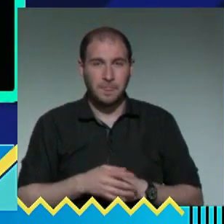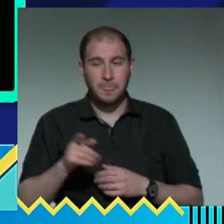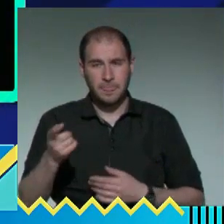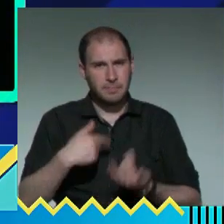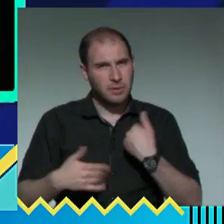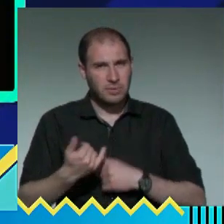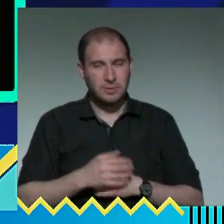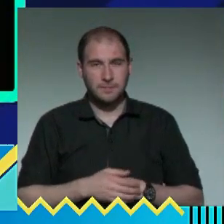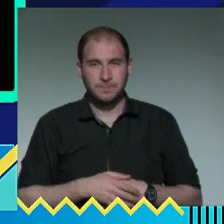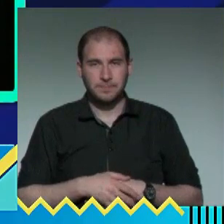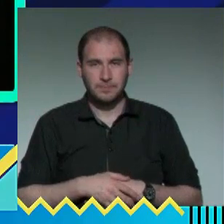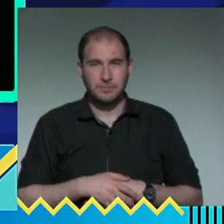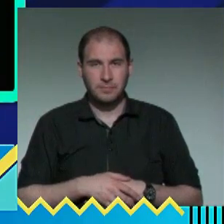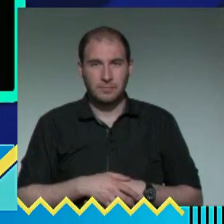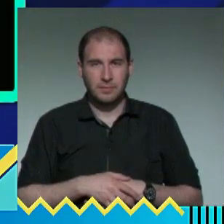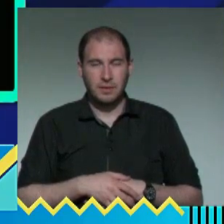decían,